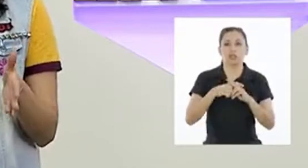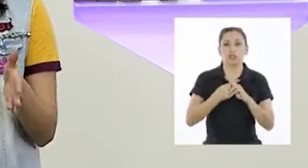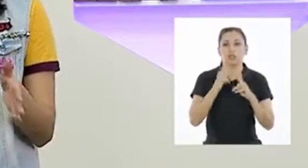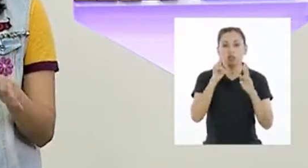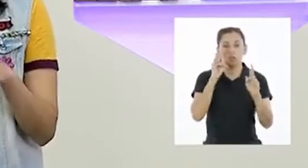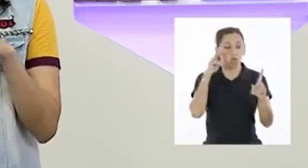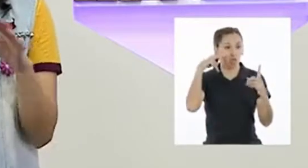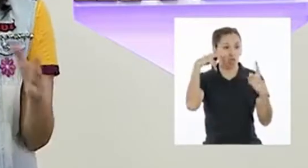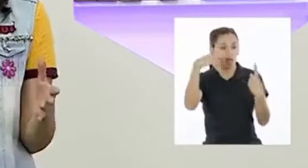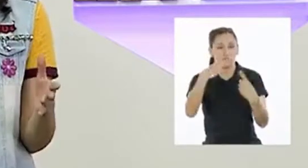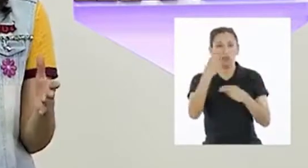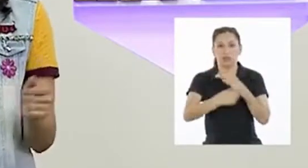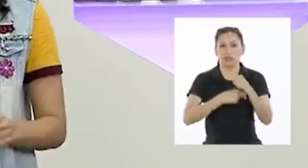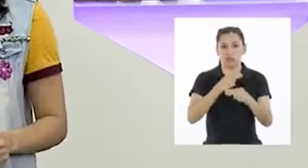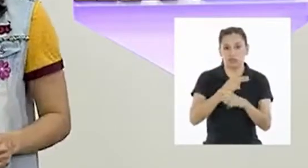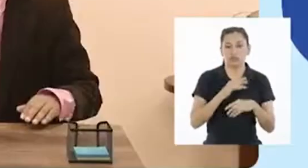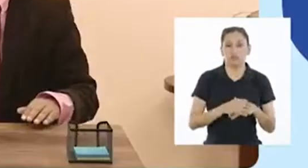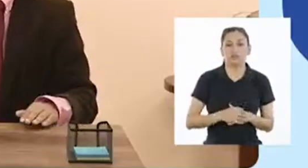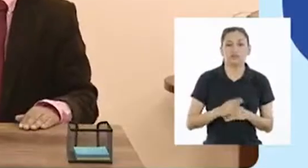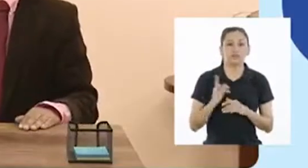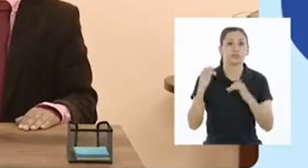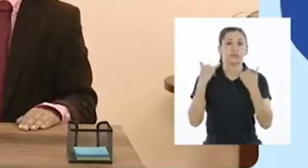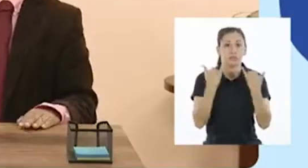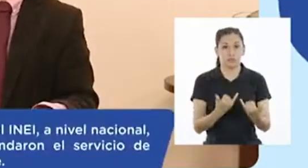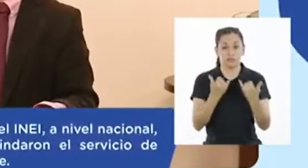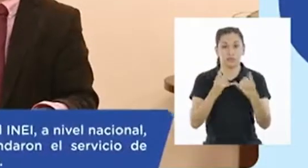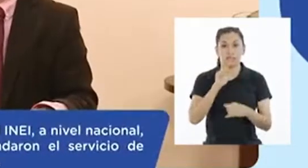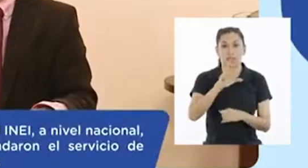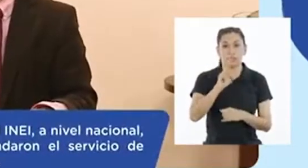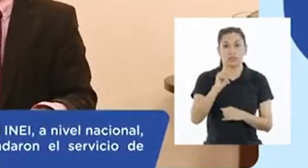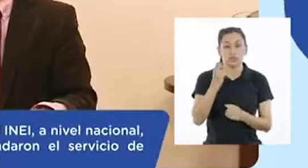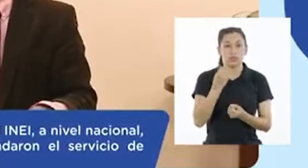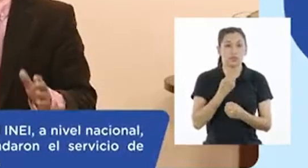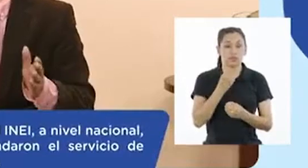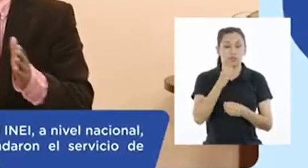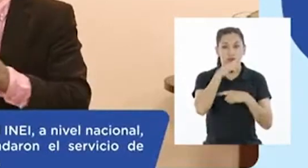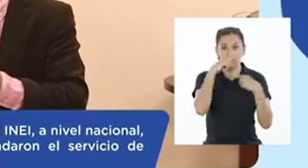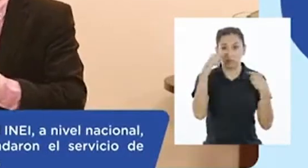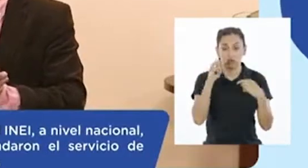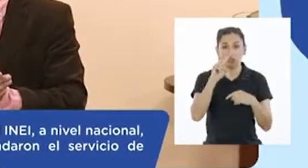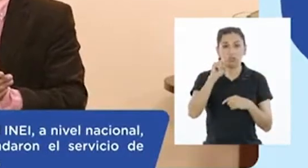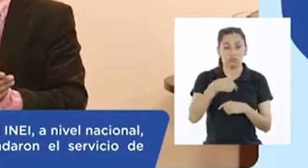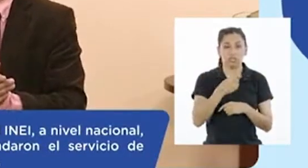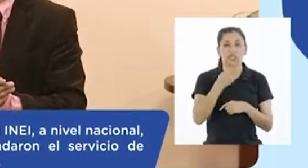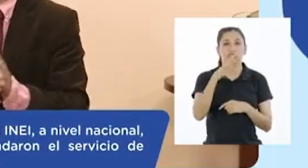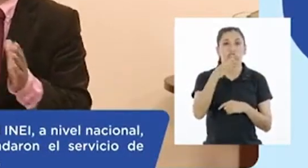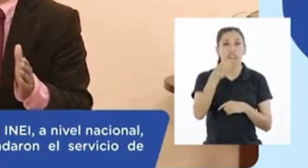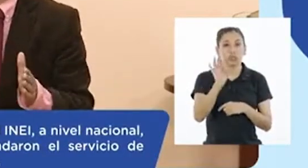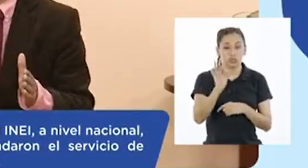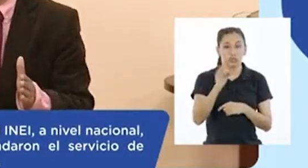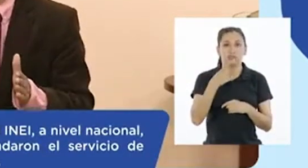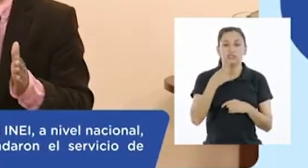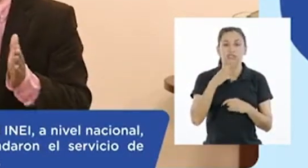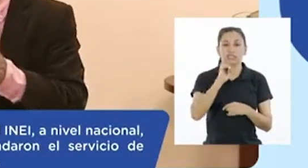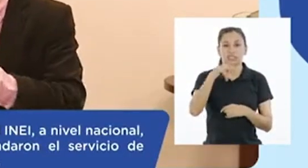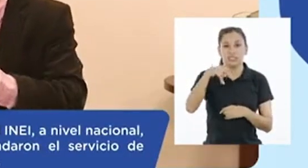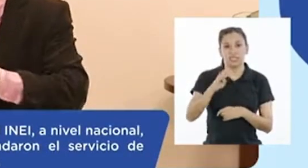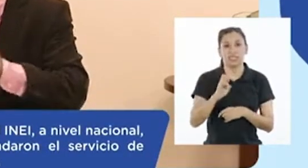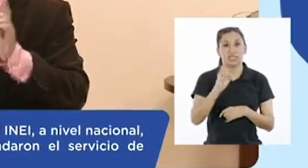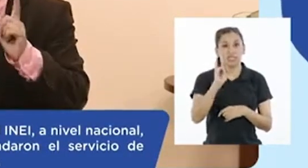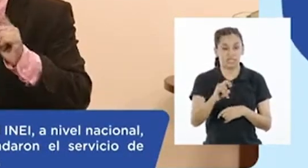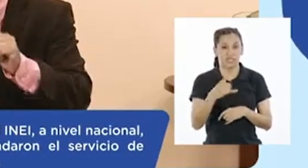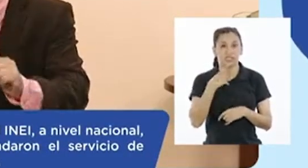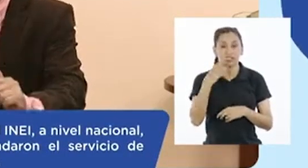desde una óptica nacional. En actualidad, al 31 de marzo de 2019, según reporte del